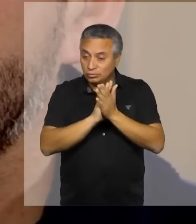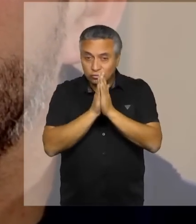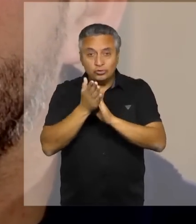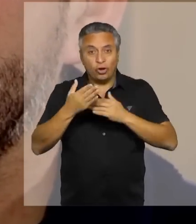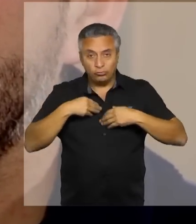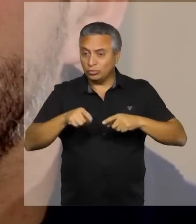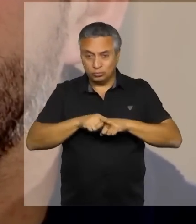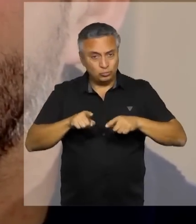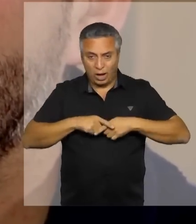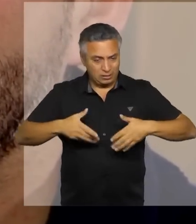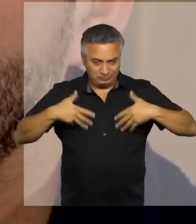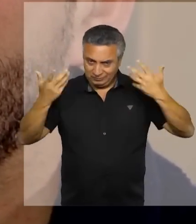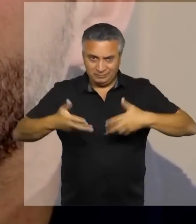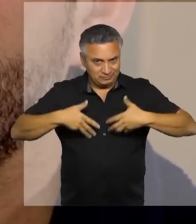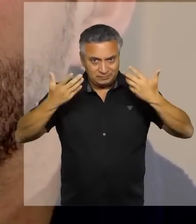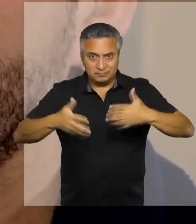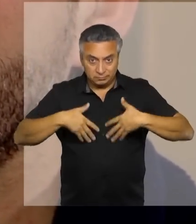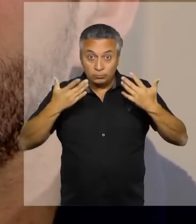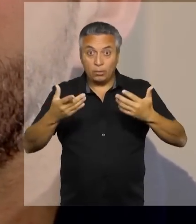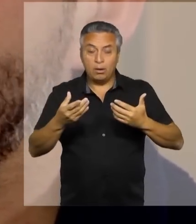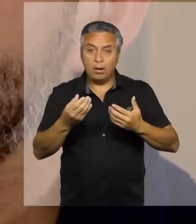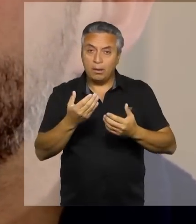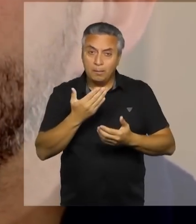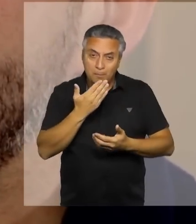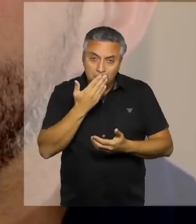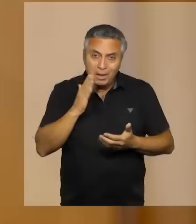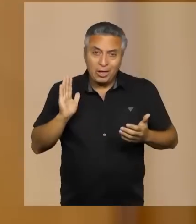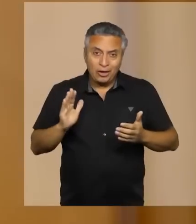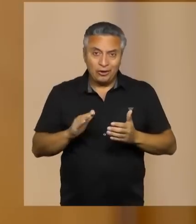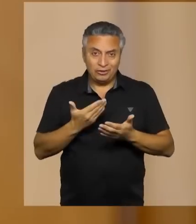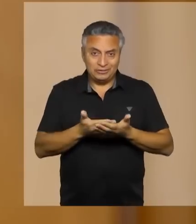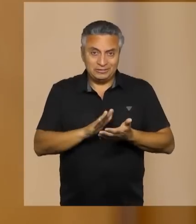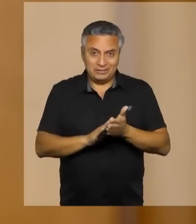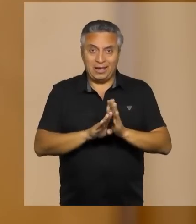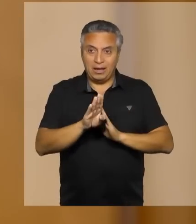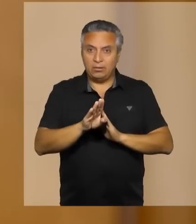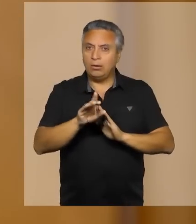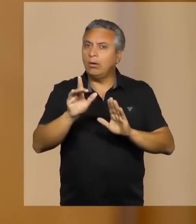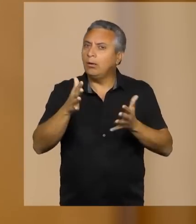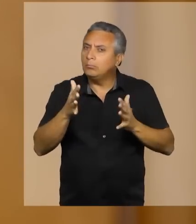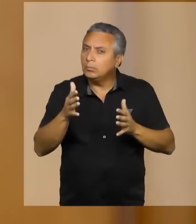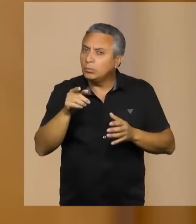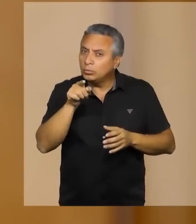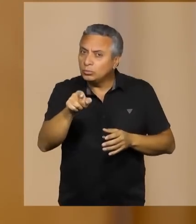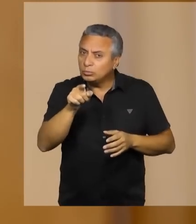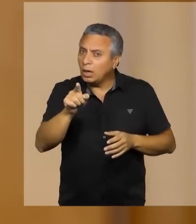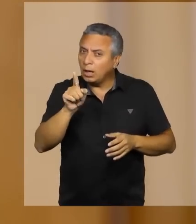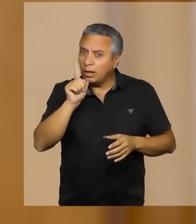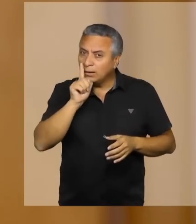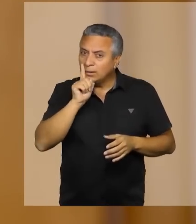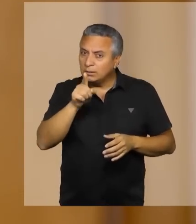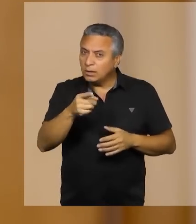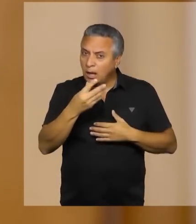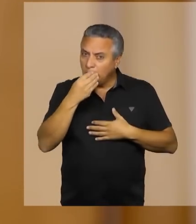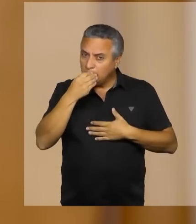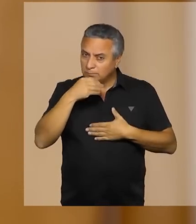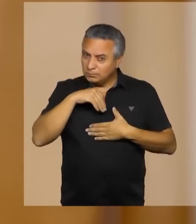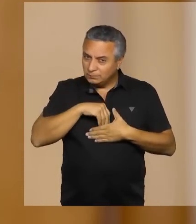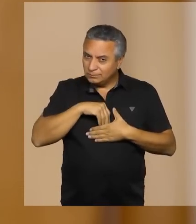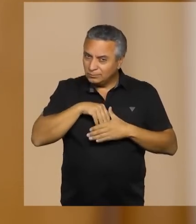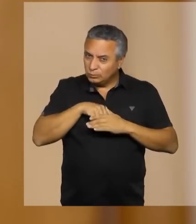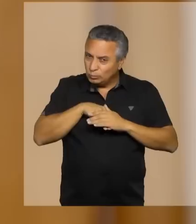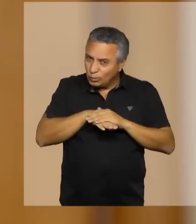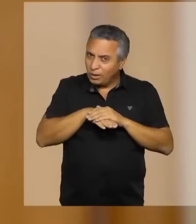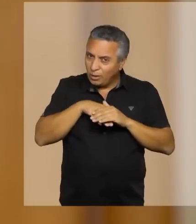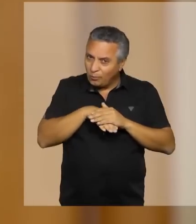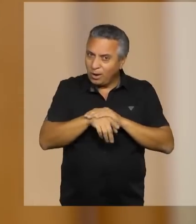para sacarlo hace bien. ¿No será que usted tiene algo guardado que